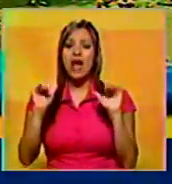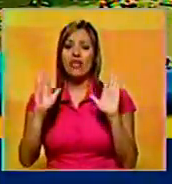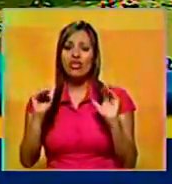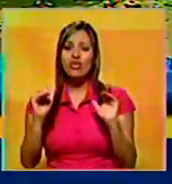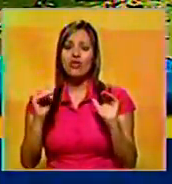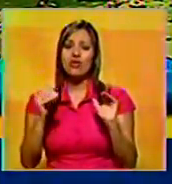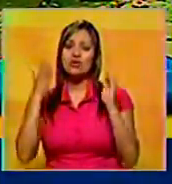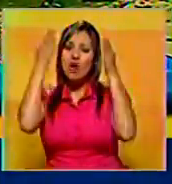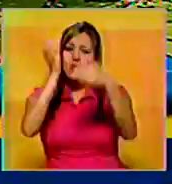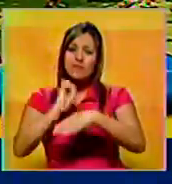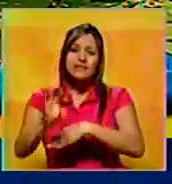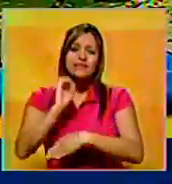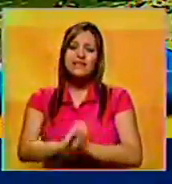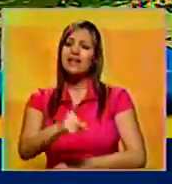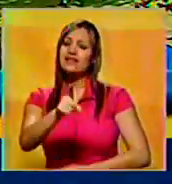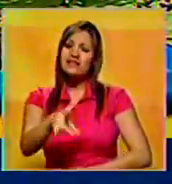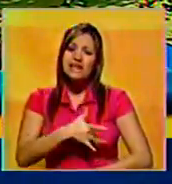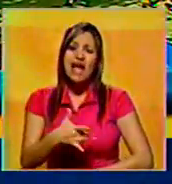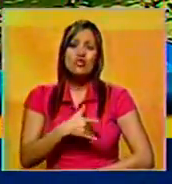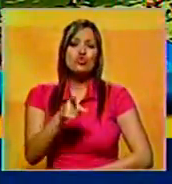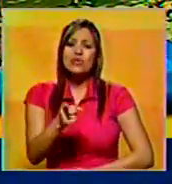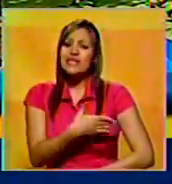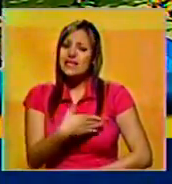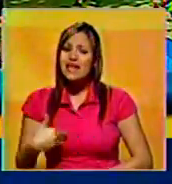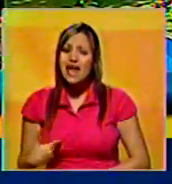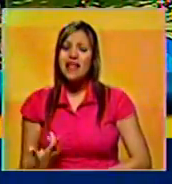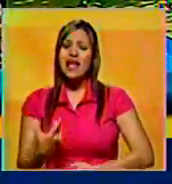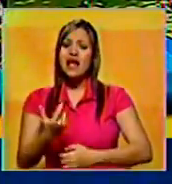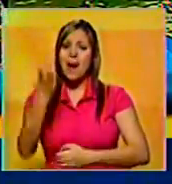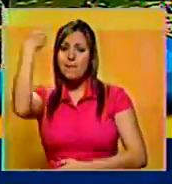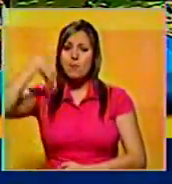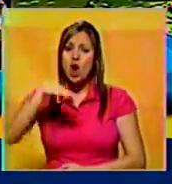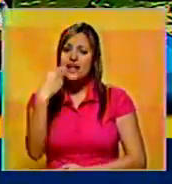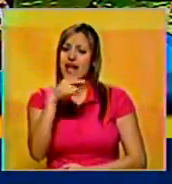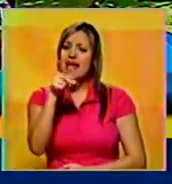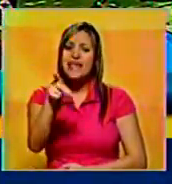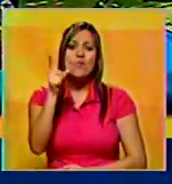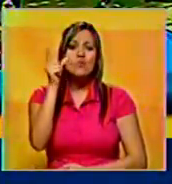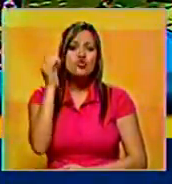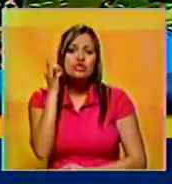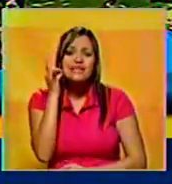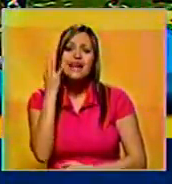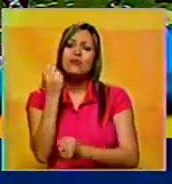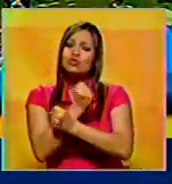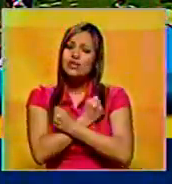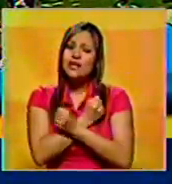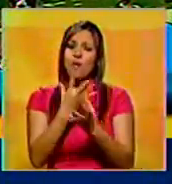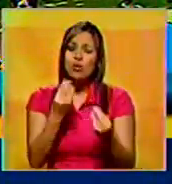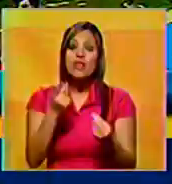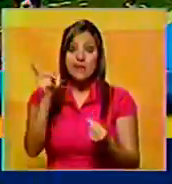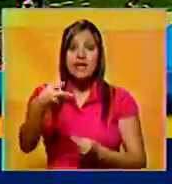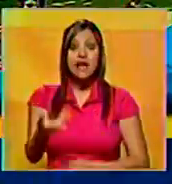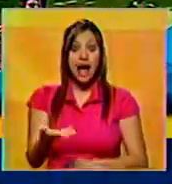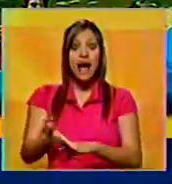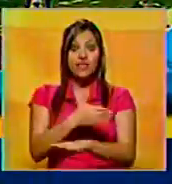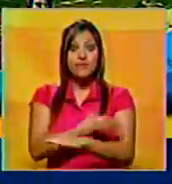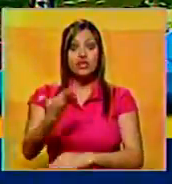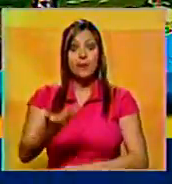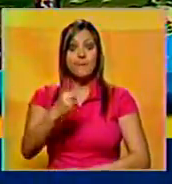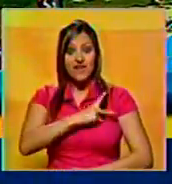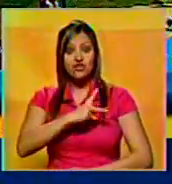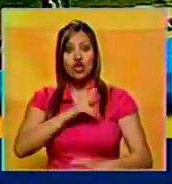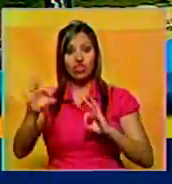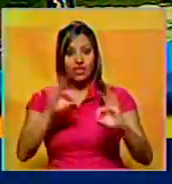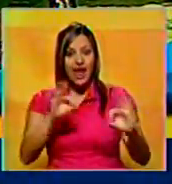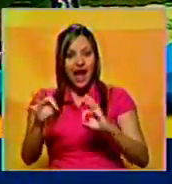ese mensaje que ustedes sientan o quieran a Mónica Spear, una muchacha muy querida que además hizo una actuación importantísima en Venevisión